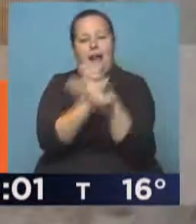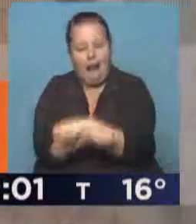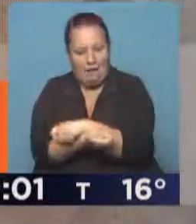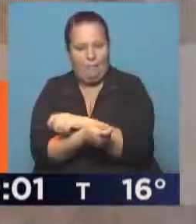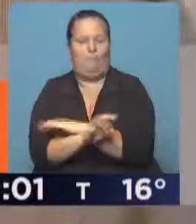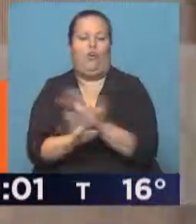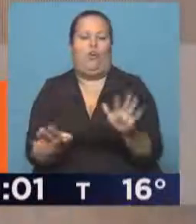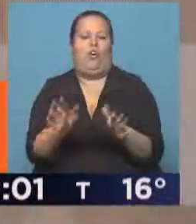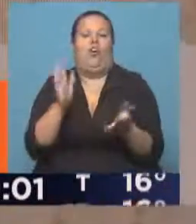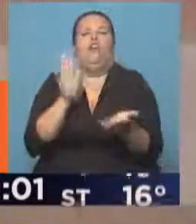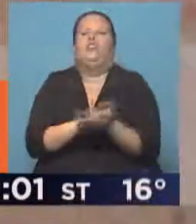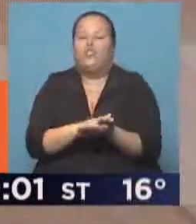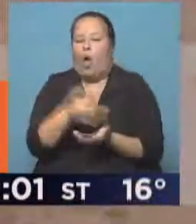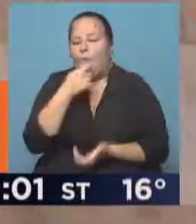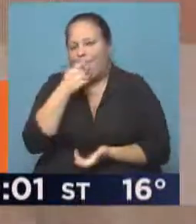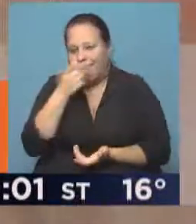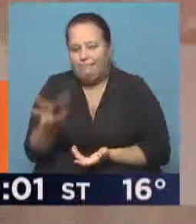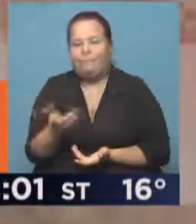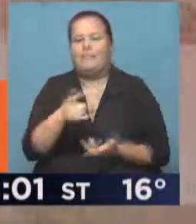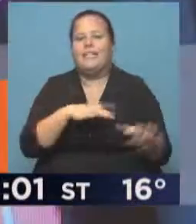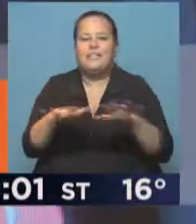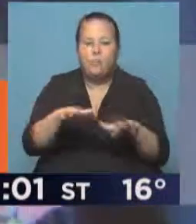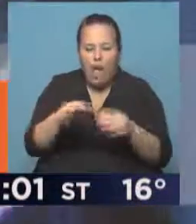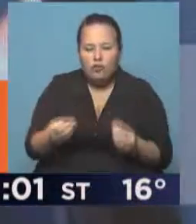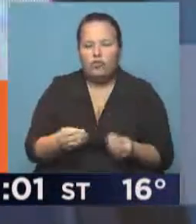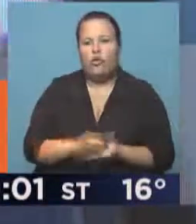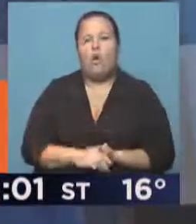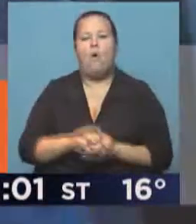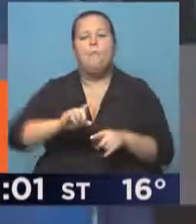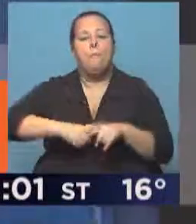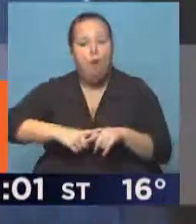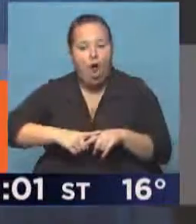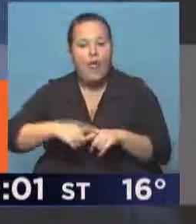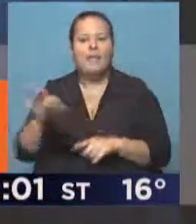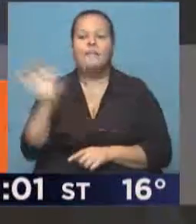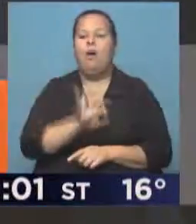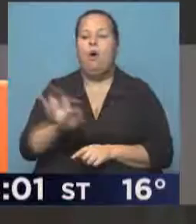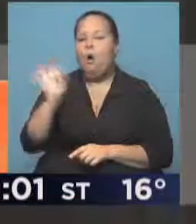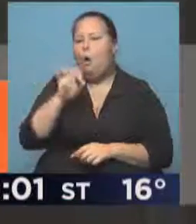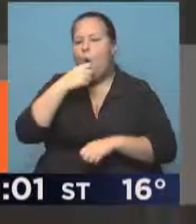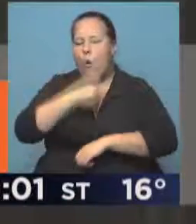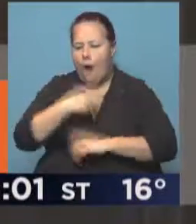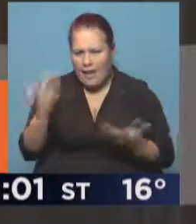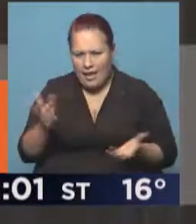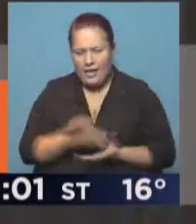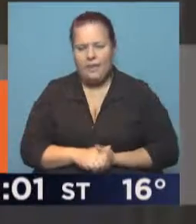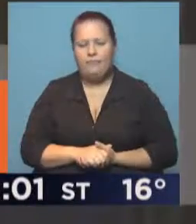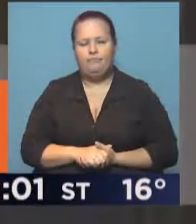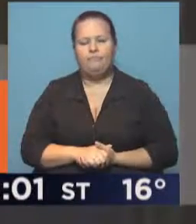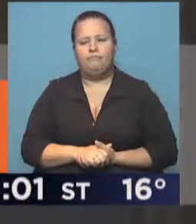y hablando de situación política o lo que fuera